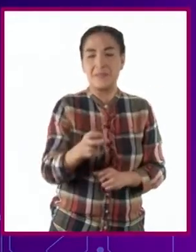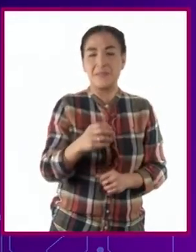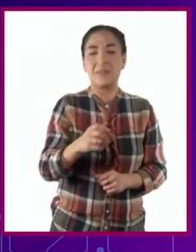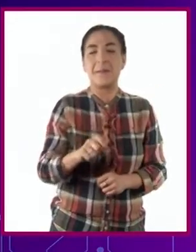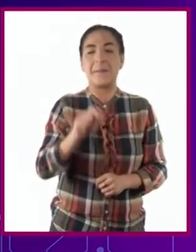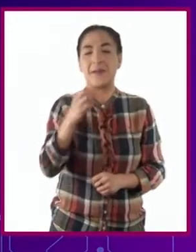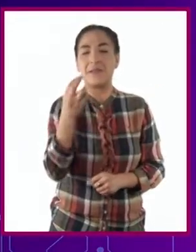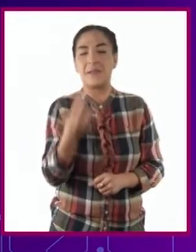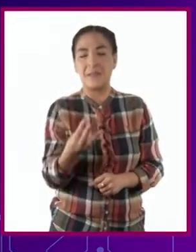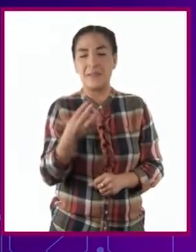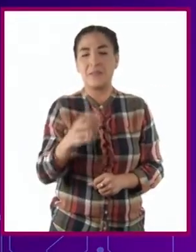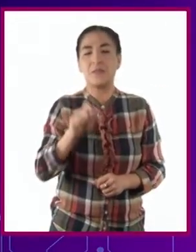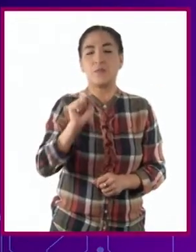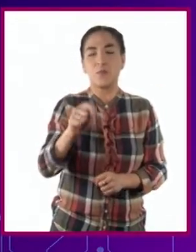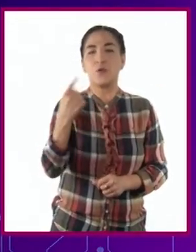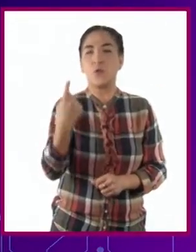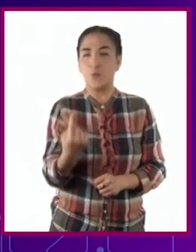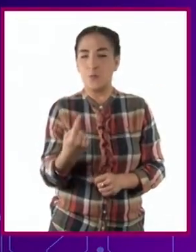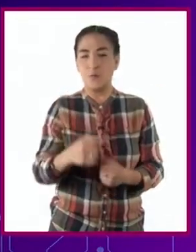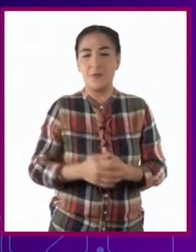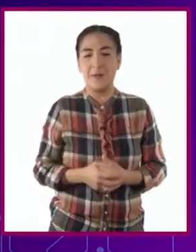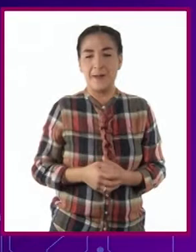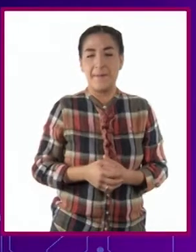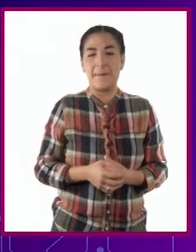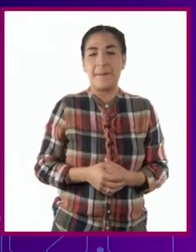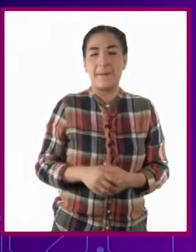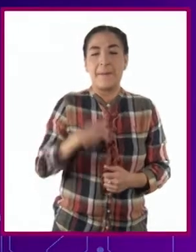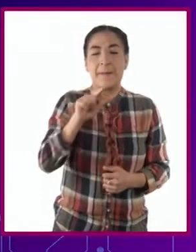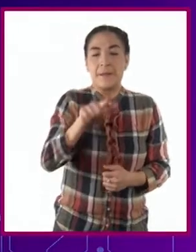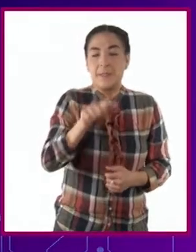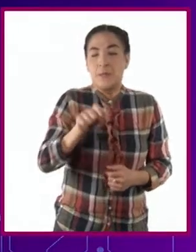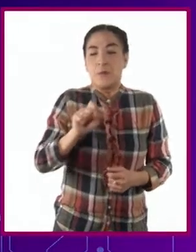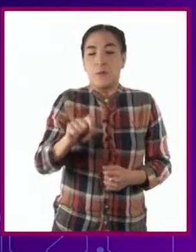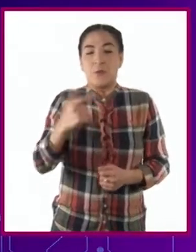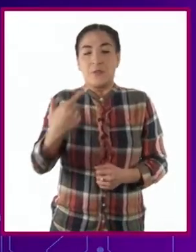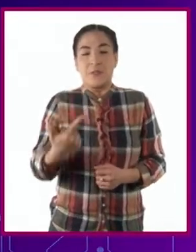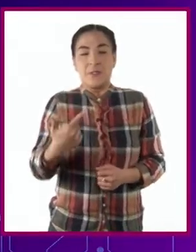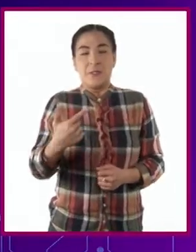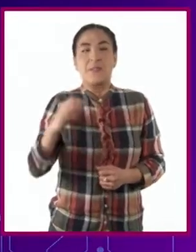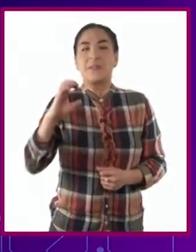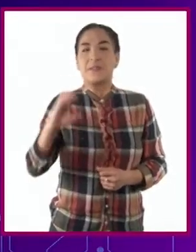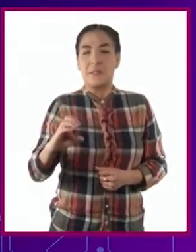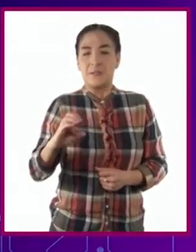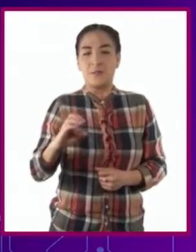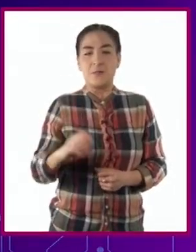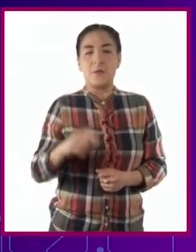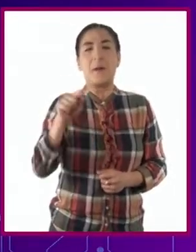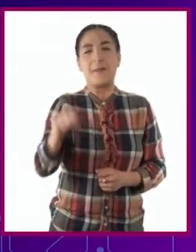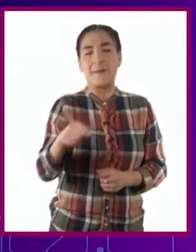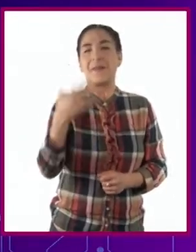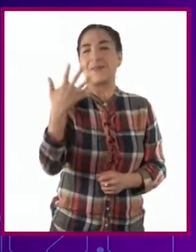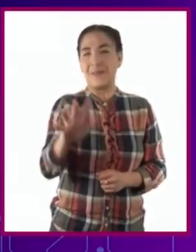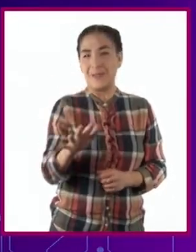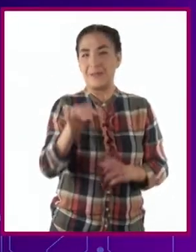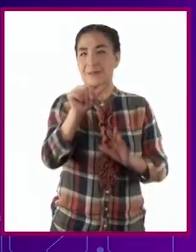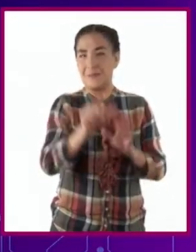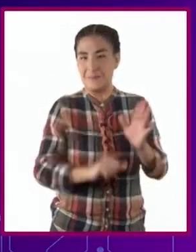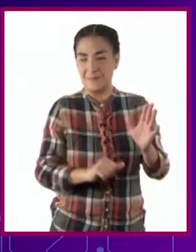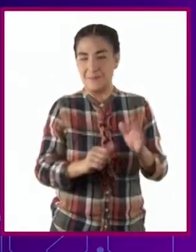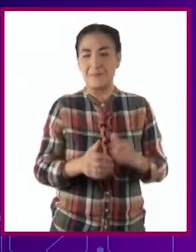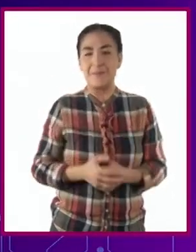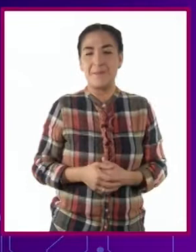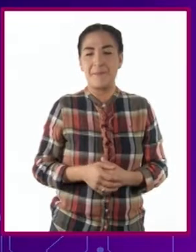fueron la temperatura promedio. 17.7 grados Celsius corresponden al décimo mes. Para